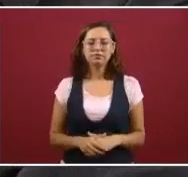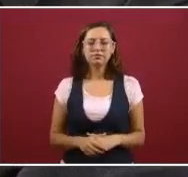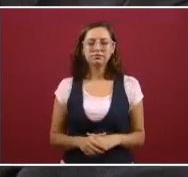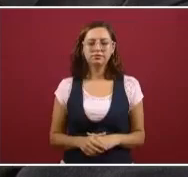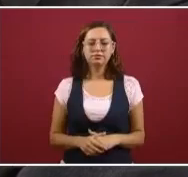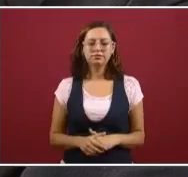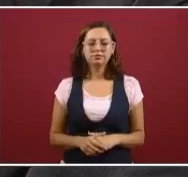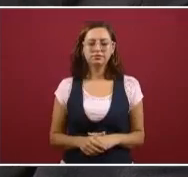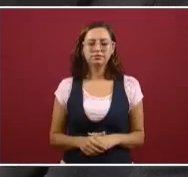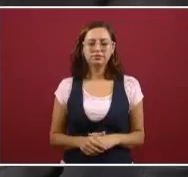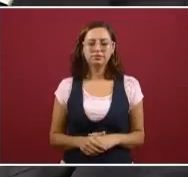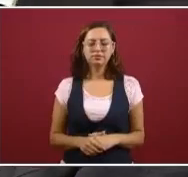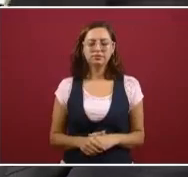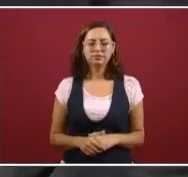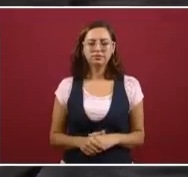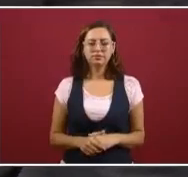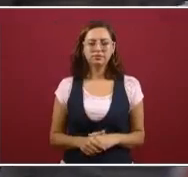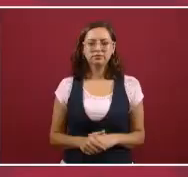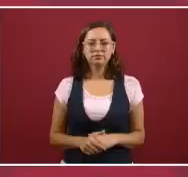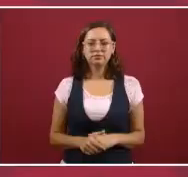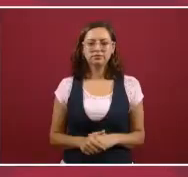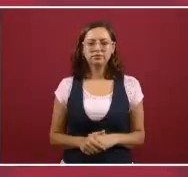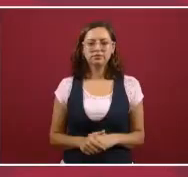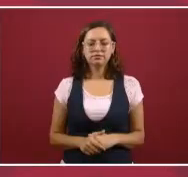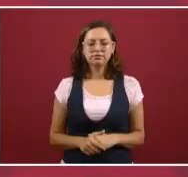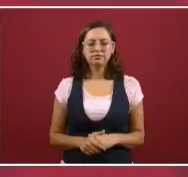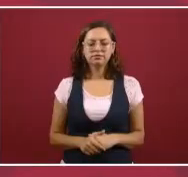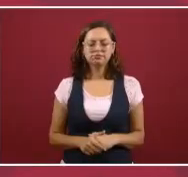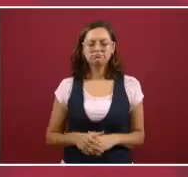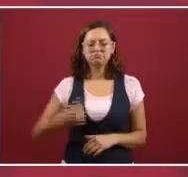Estamos seguros que vamos